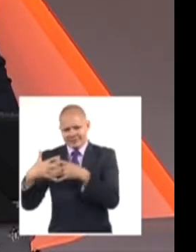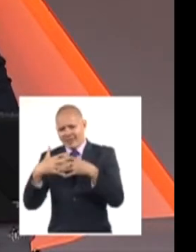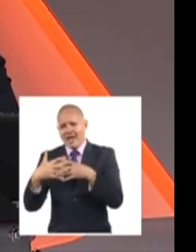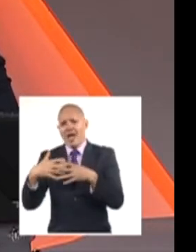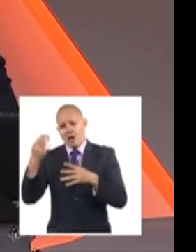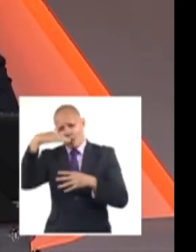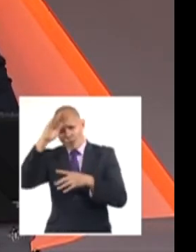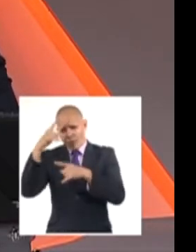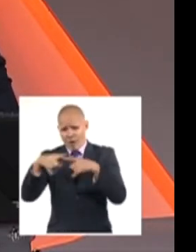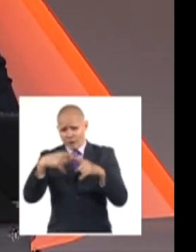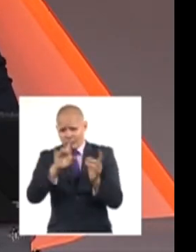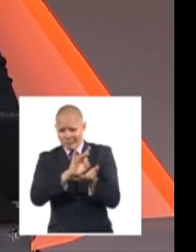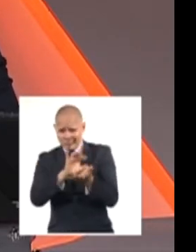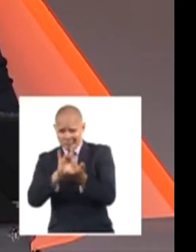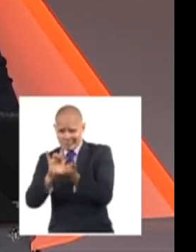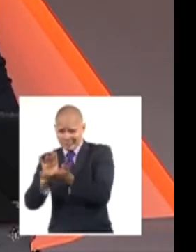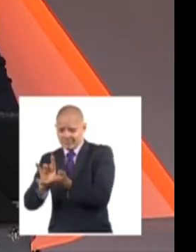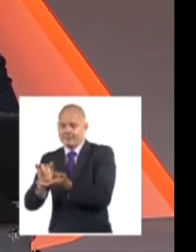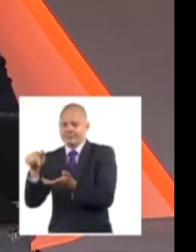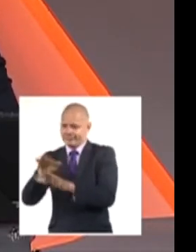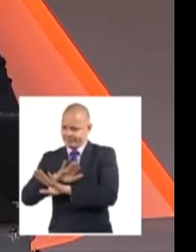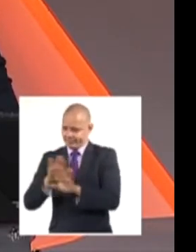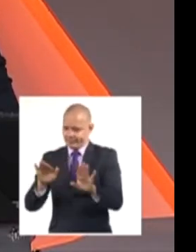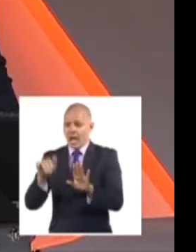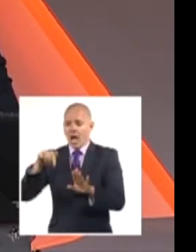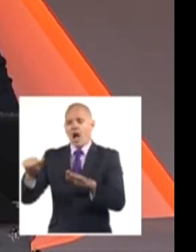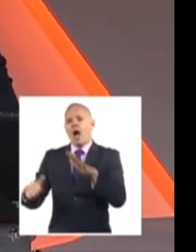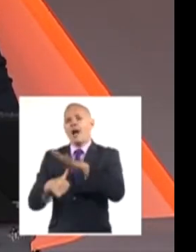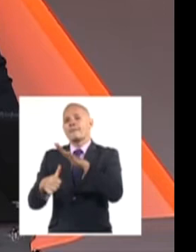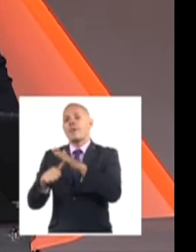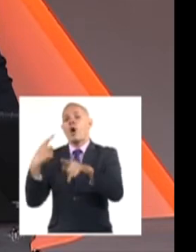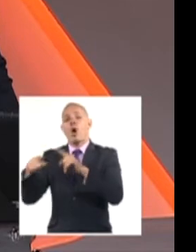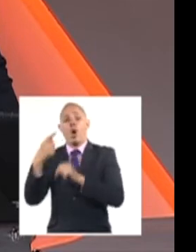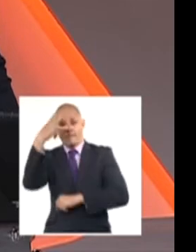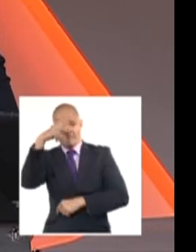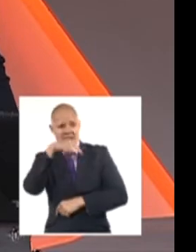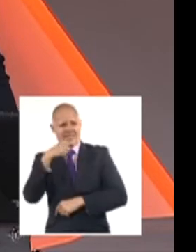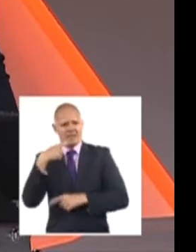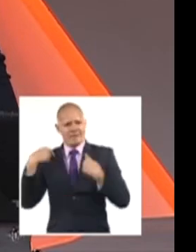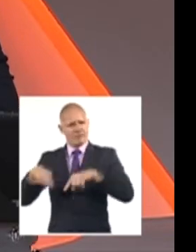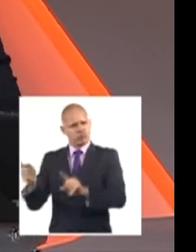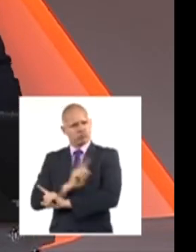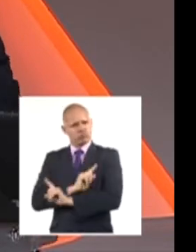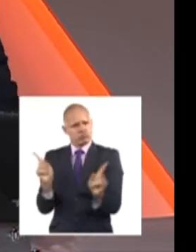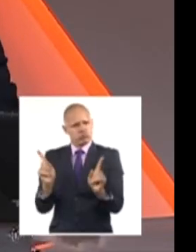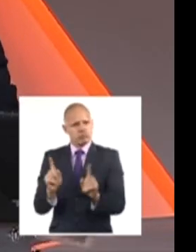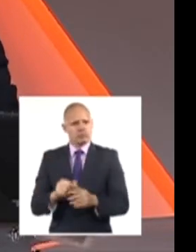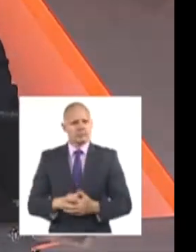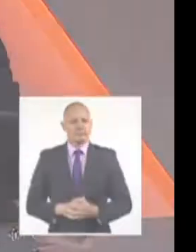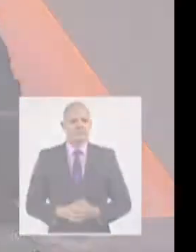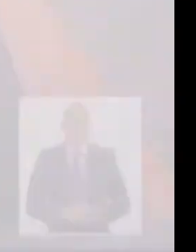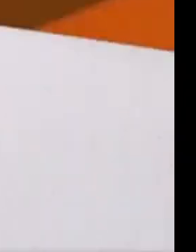ya conocida también del mandatario de méxico de no asistir a la misma veamos